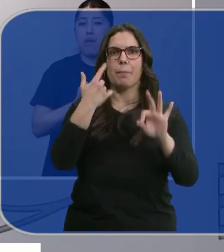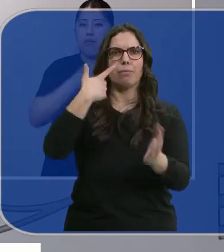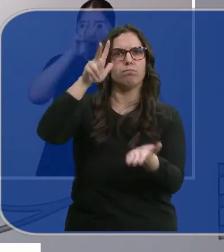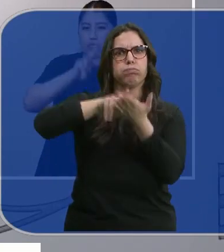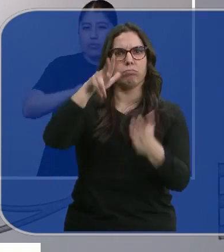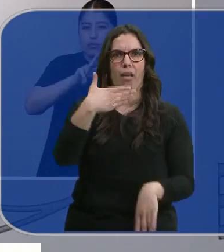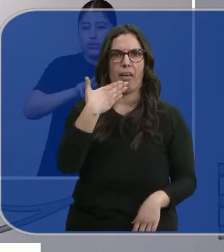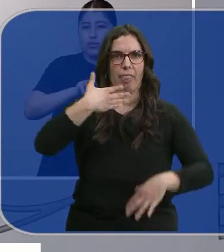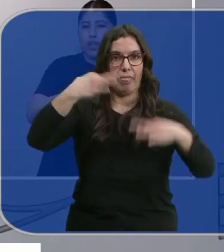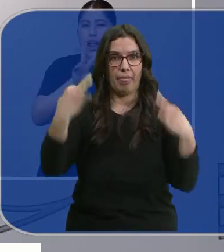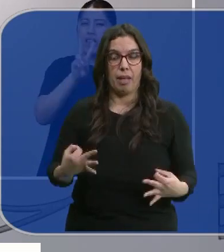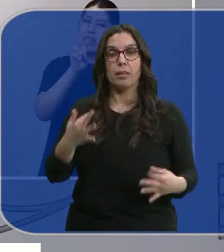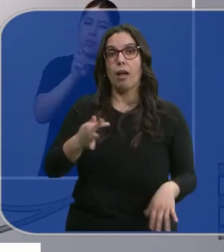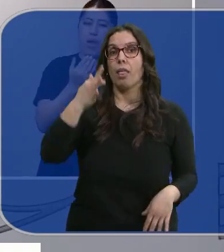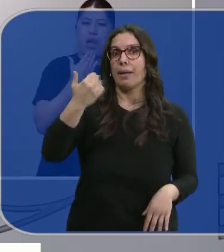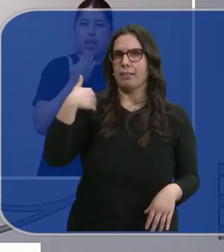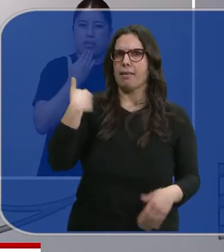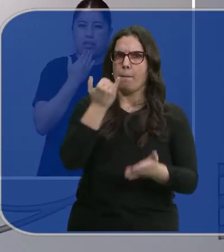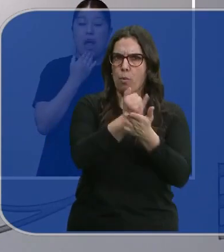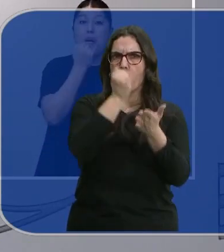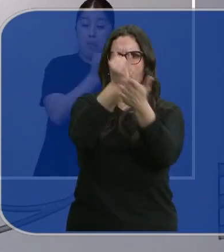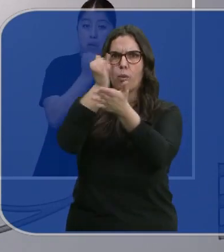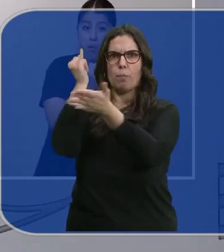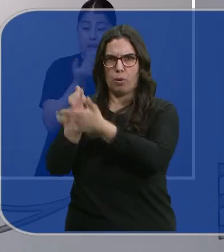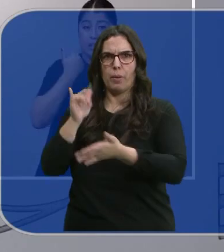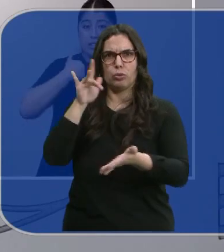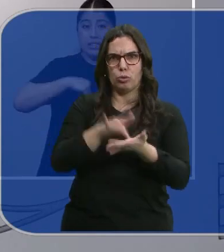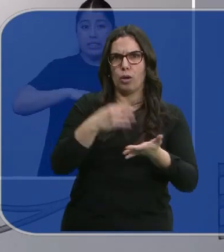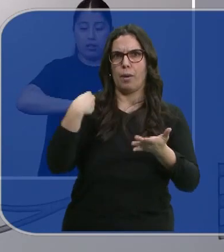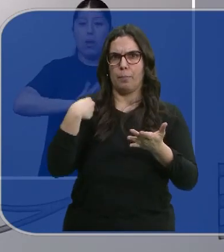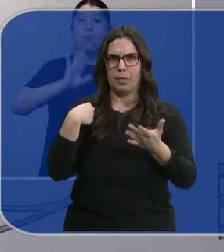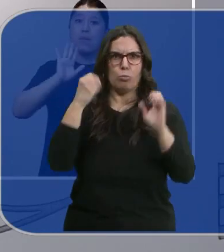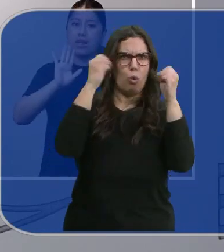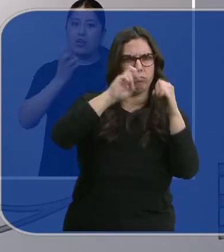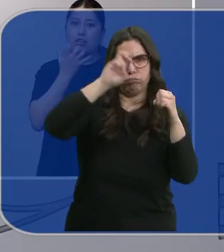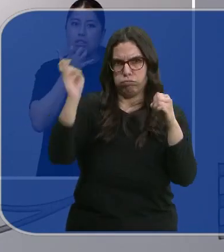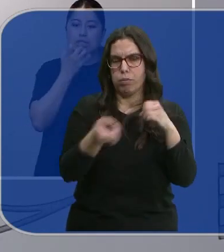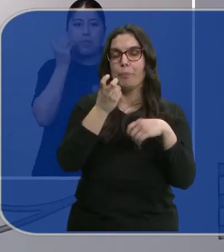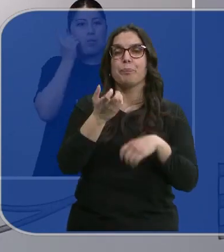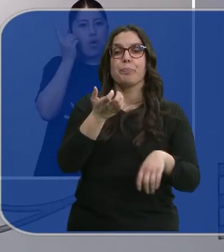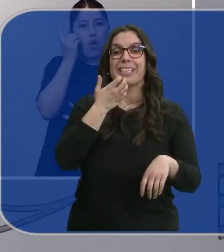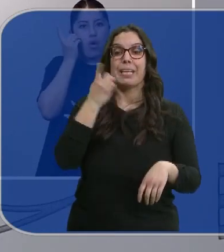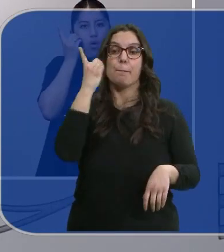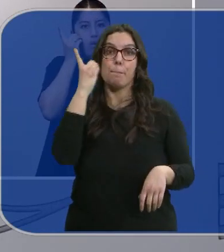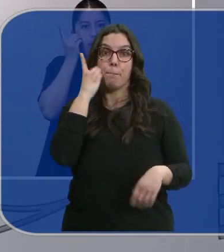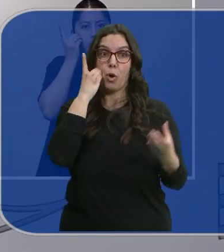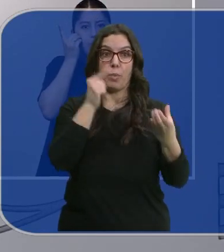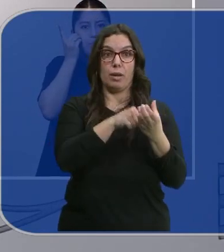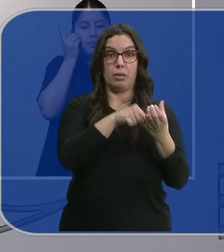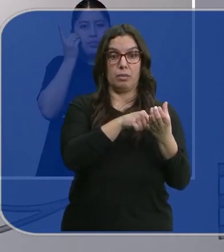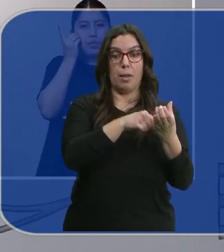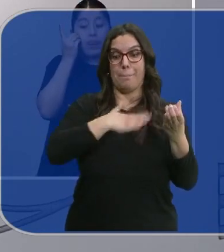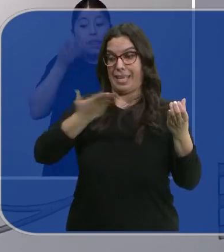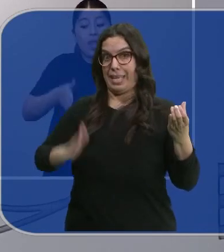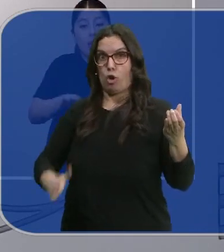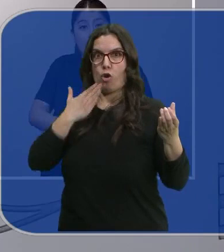verificación de la edad que además ha sido ya probado con los principales navegadores. Si ese teléfono móvil lo hiciera de él uso